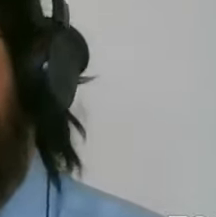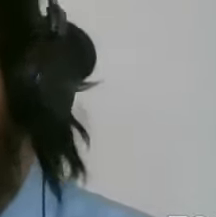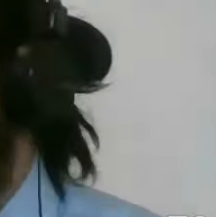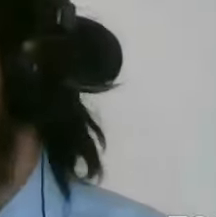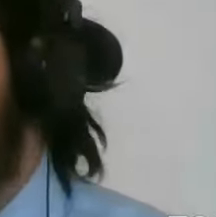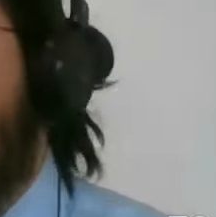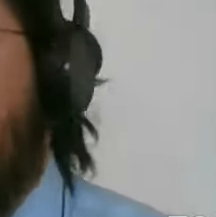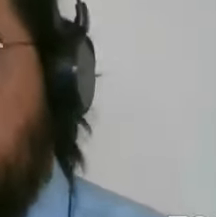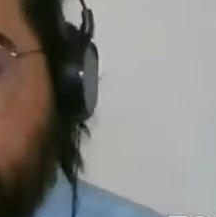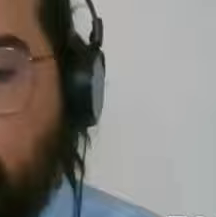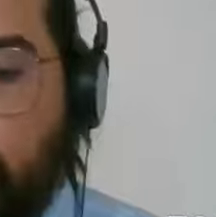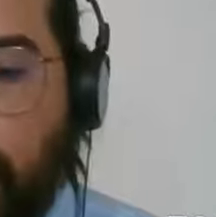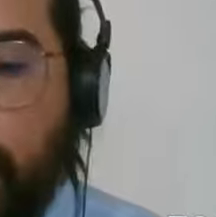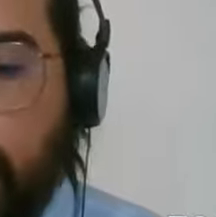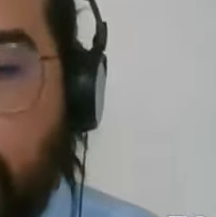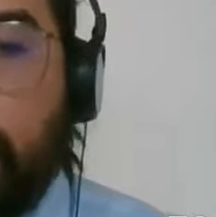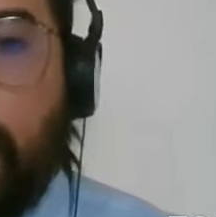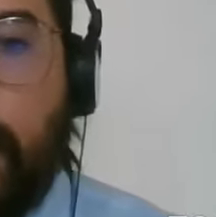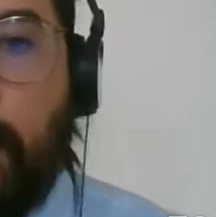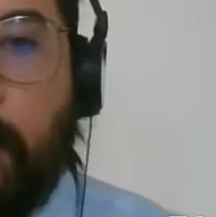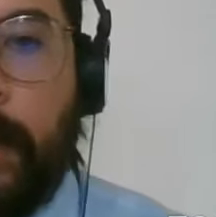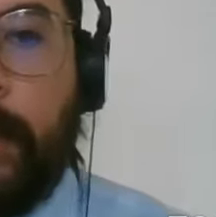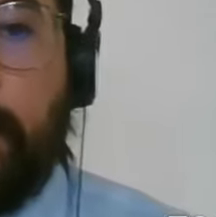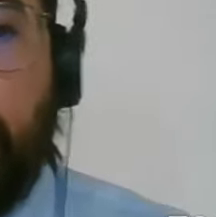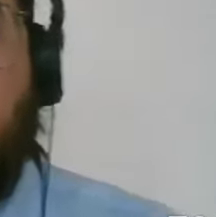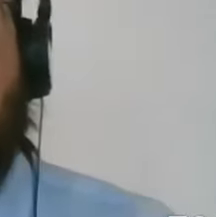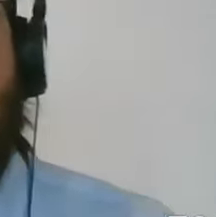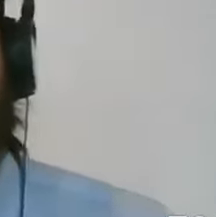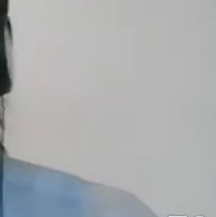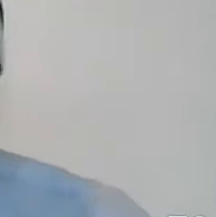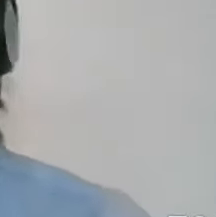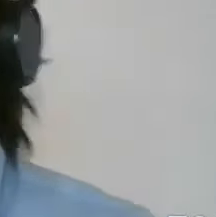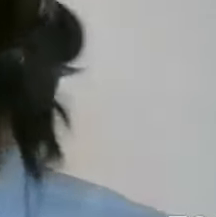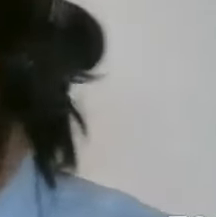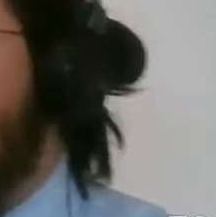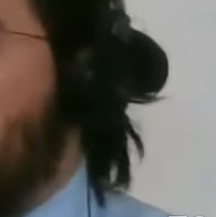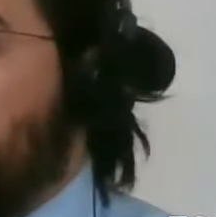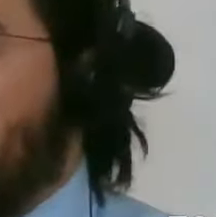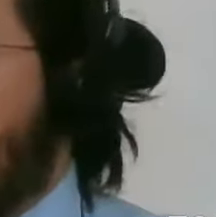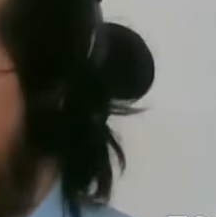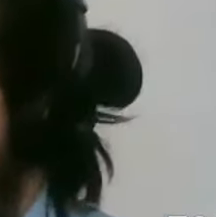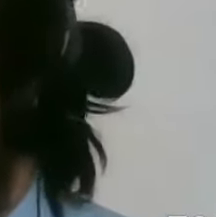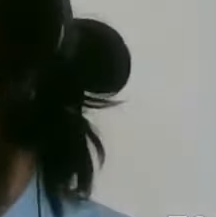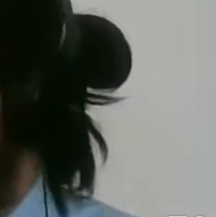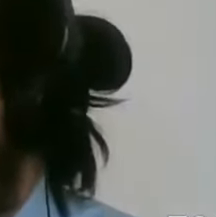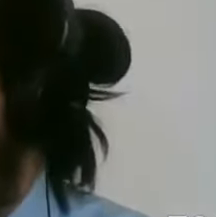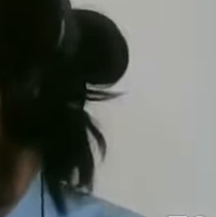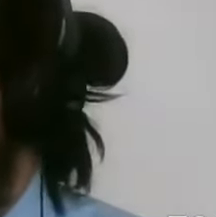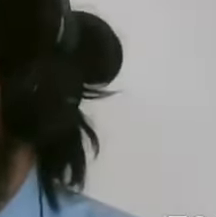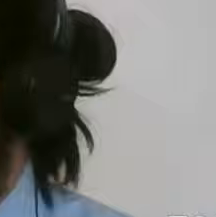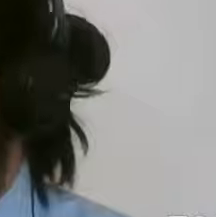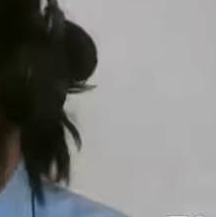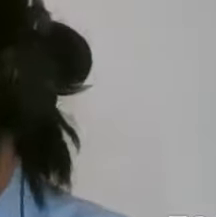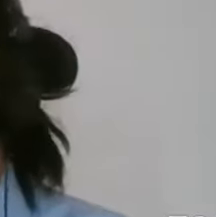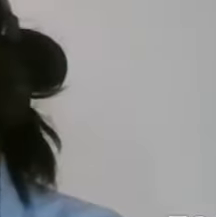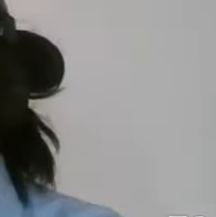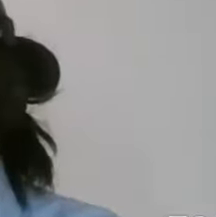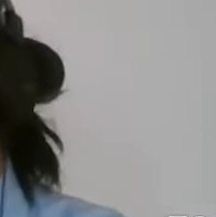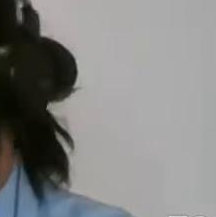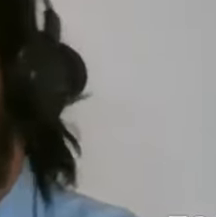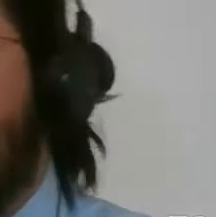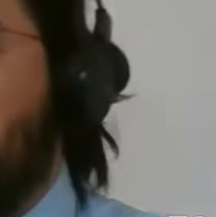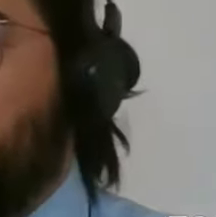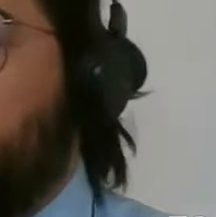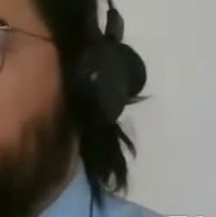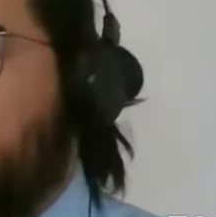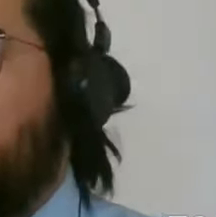muy experimentadas y con las que estamos muy agradecidos que compartan su tiempo el día de hoy con nosotros. Y bueno, antes